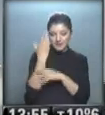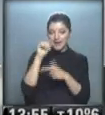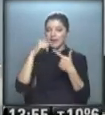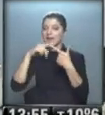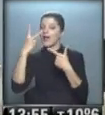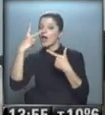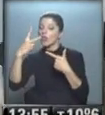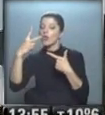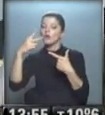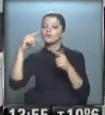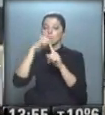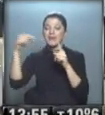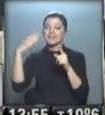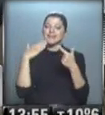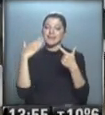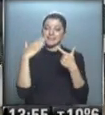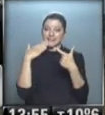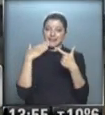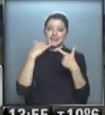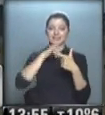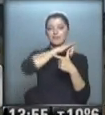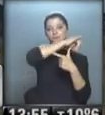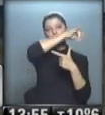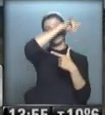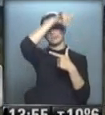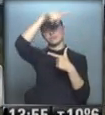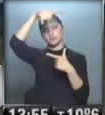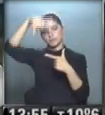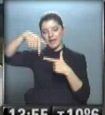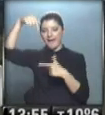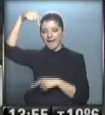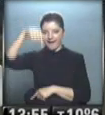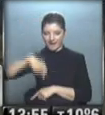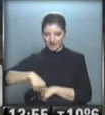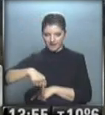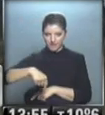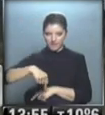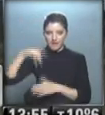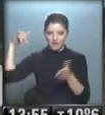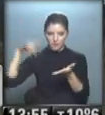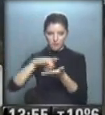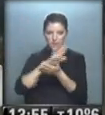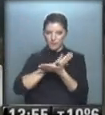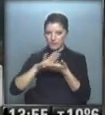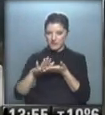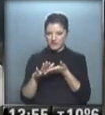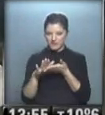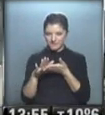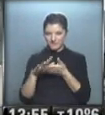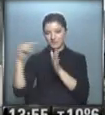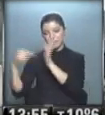14:30 va a estar aterrizando aquí en el en el Puerto que estamos inaugurando hoy